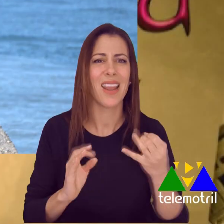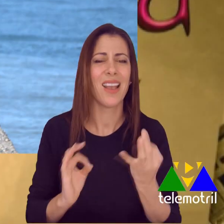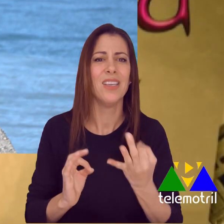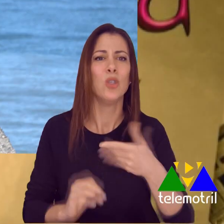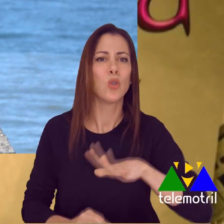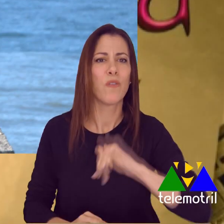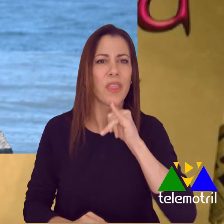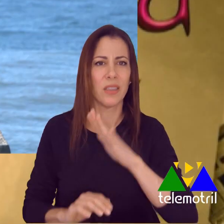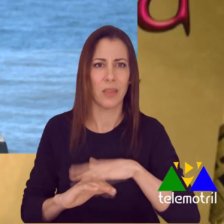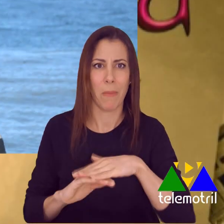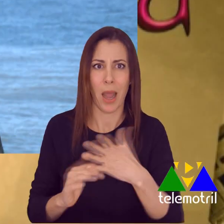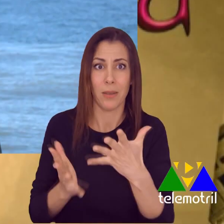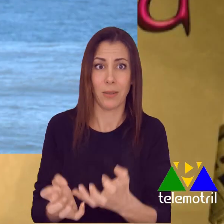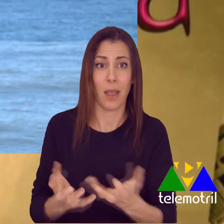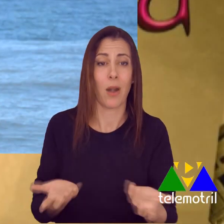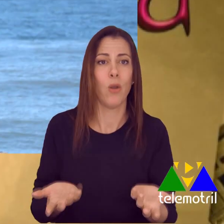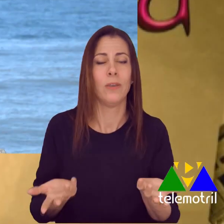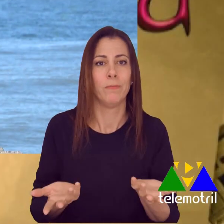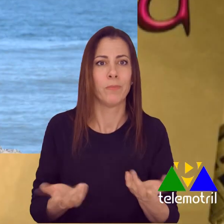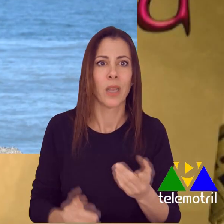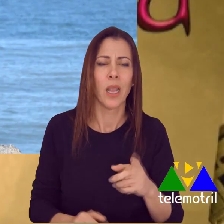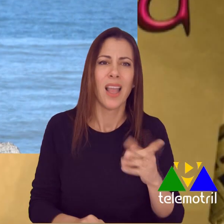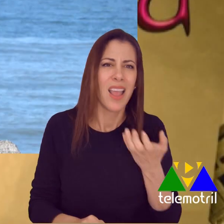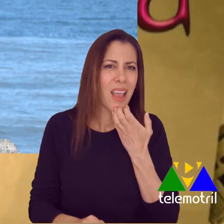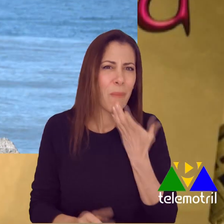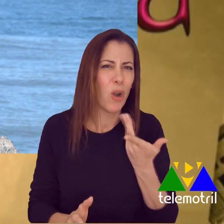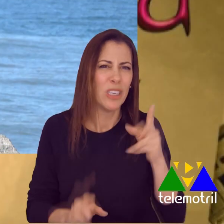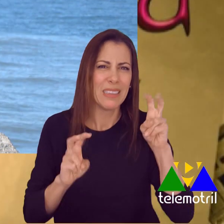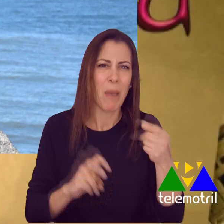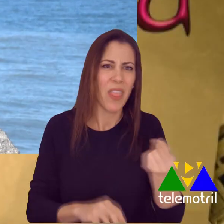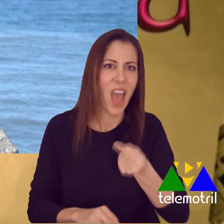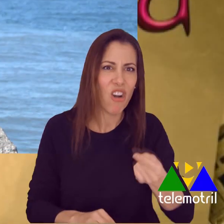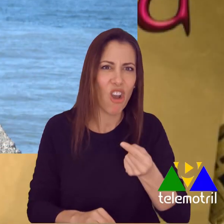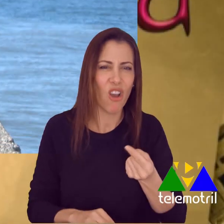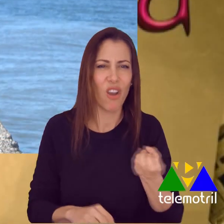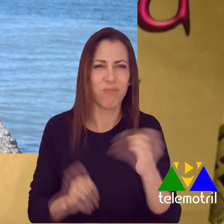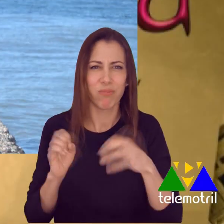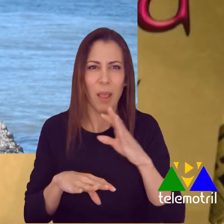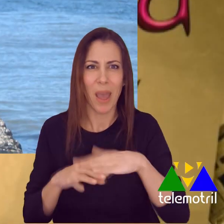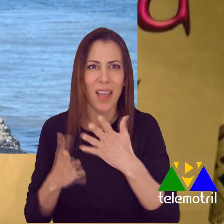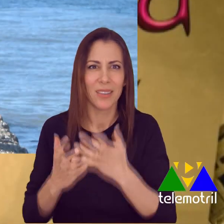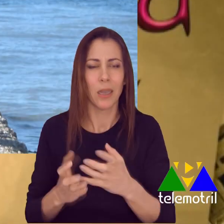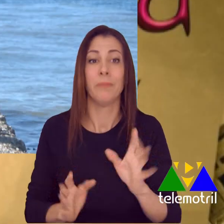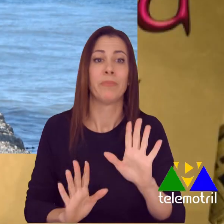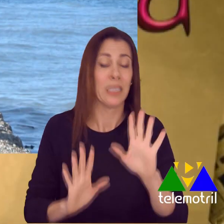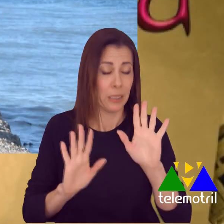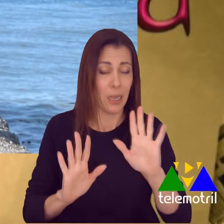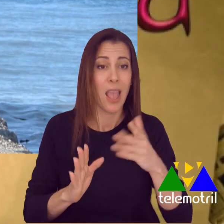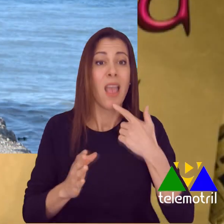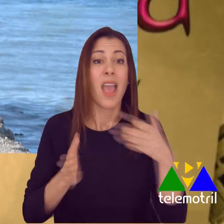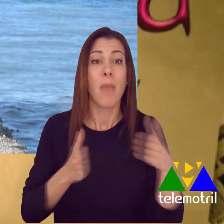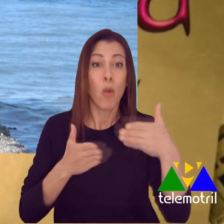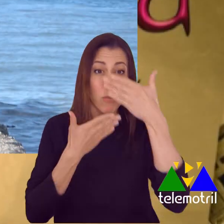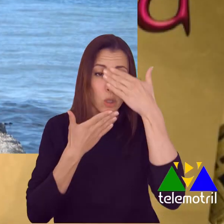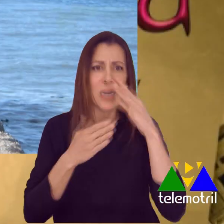suficiente como para desecarla. Y ¿no se atrevían con los arroces y cosas de estas? Pues sí que había arroz en época musulmana,